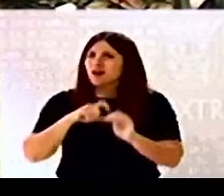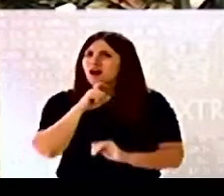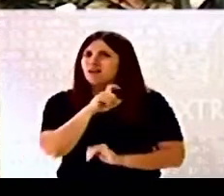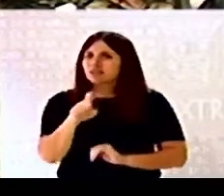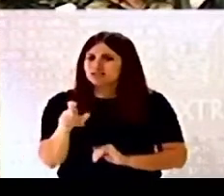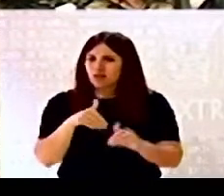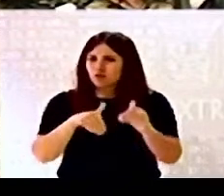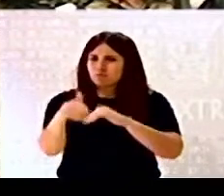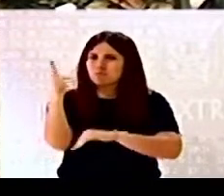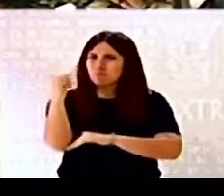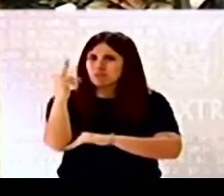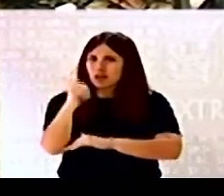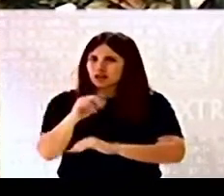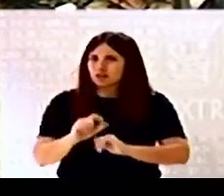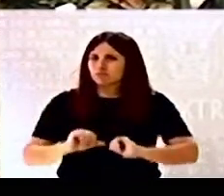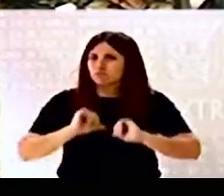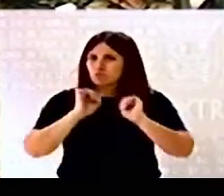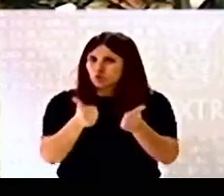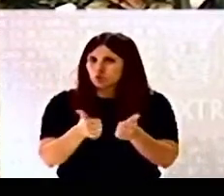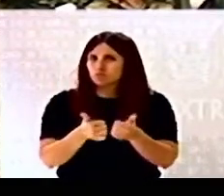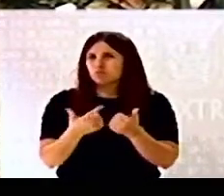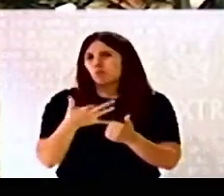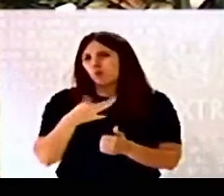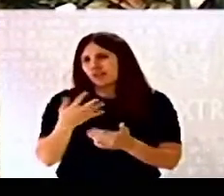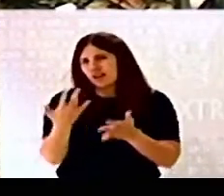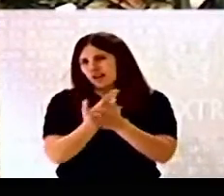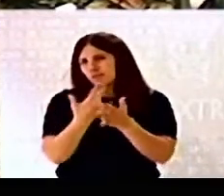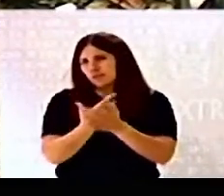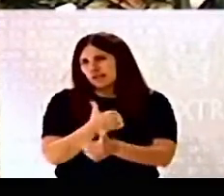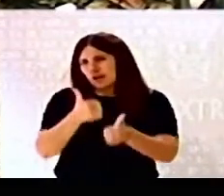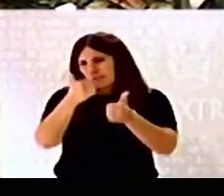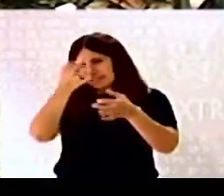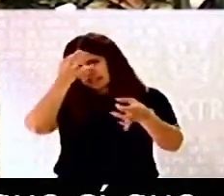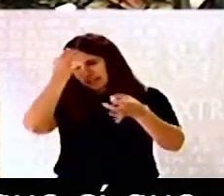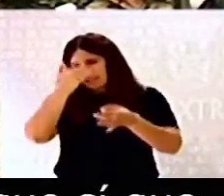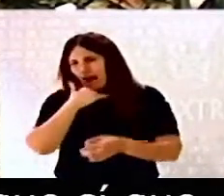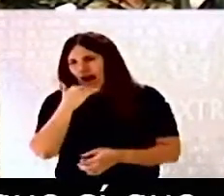viernes, esto es un poco más concreto porque sí que he hablado ahora de